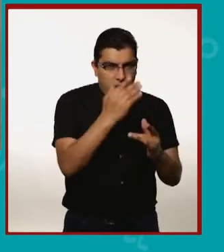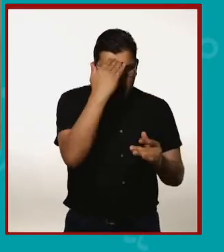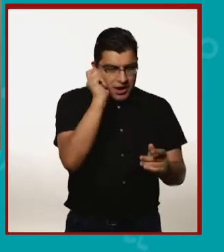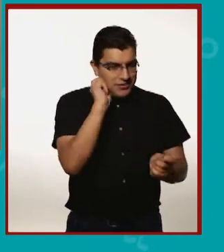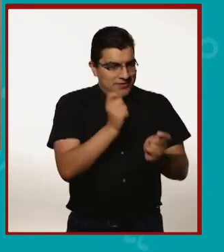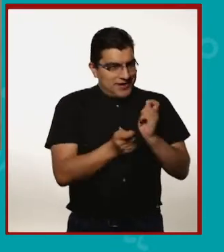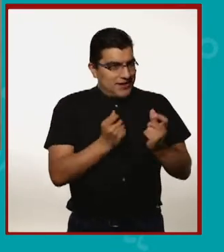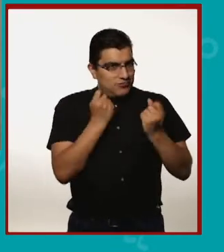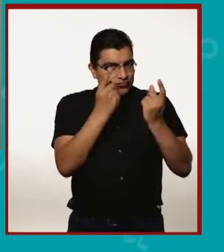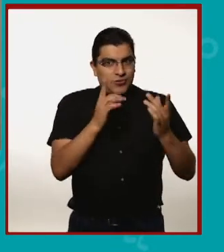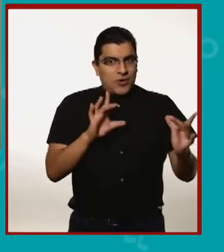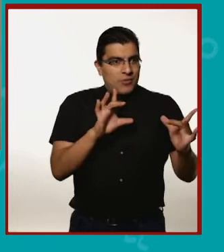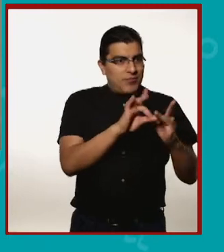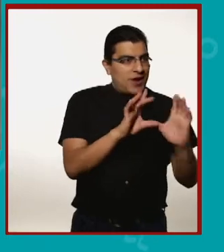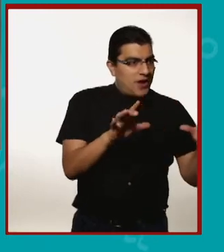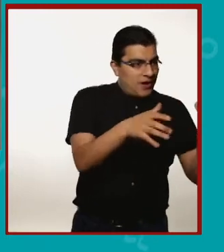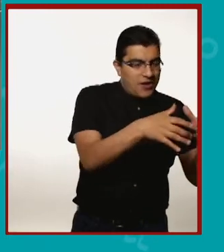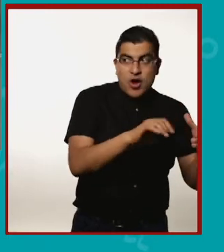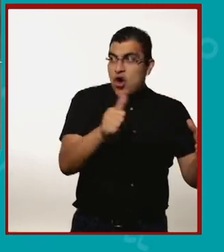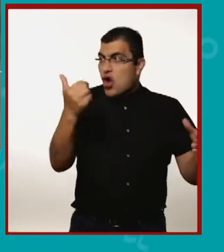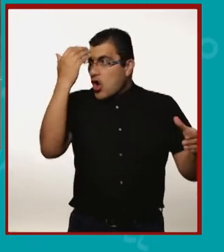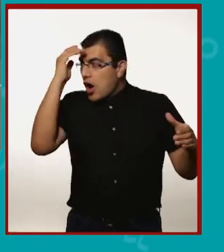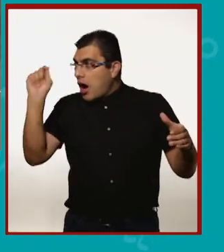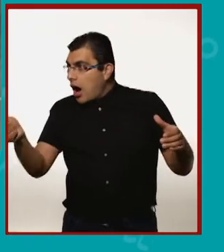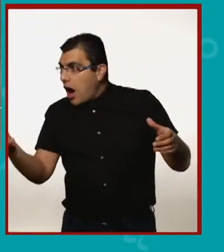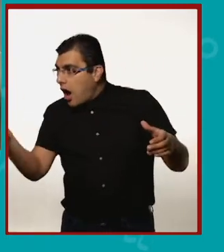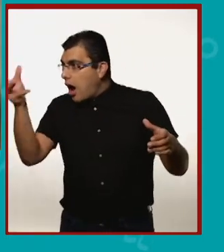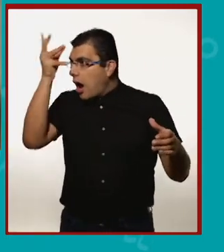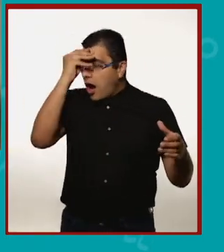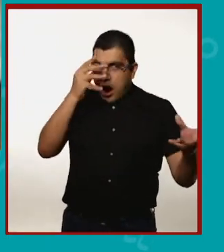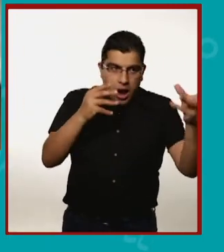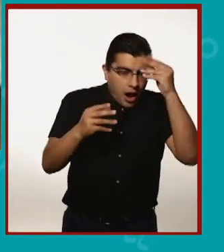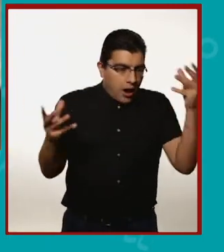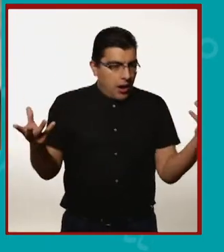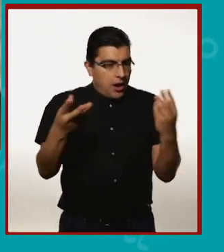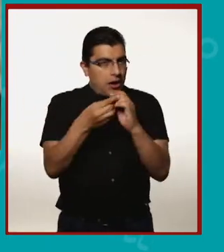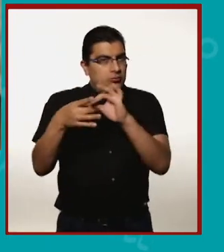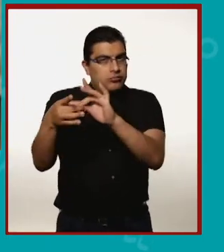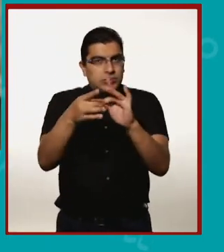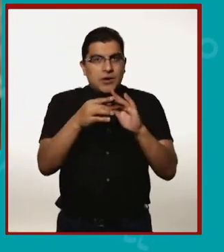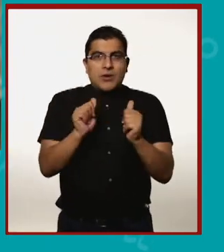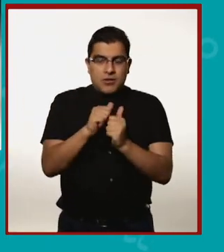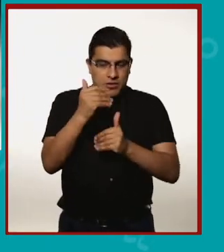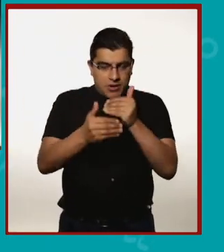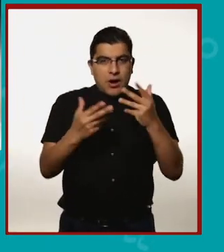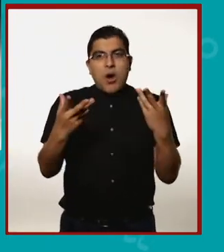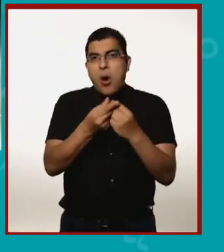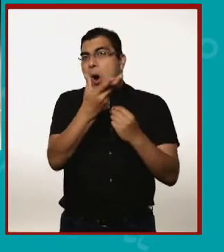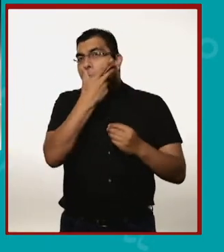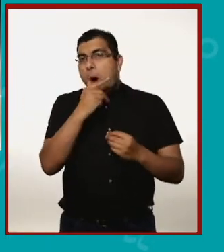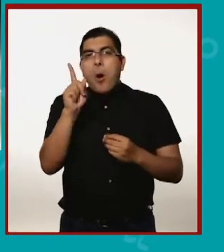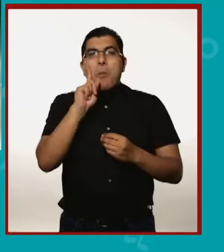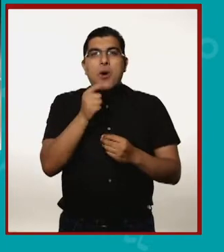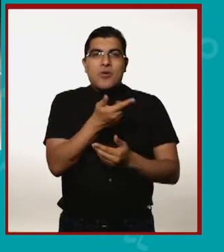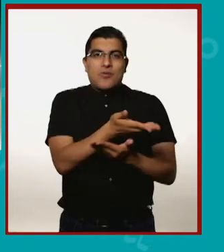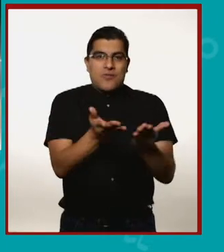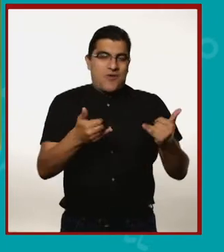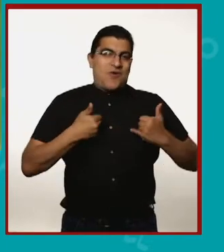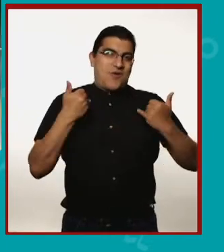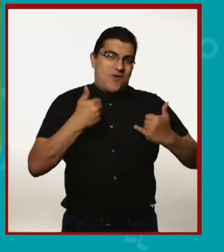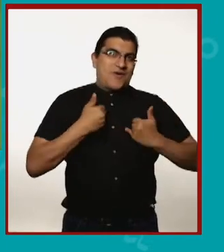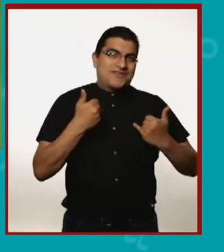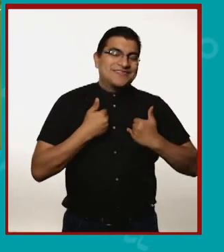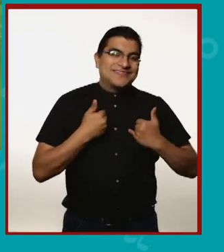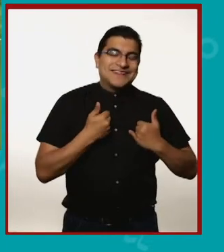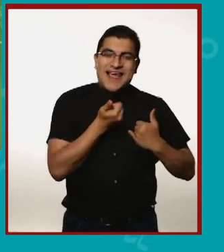los relacionan y los confrontan con otros conocimientos. Las actividades se enriquecen con la participación de las y los